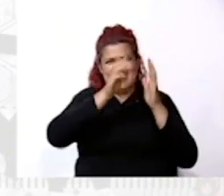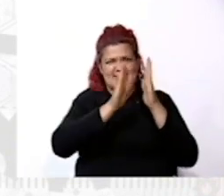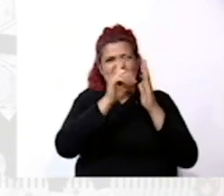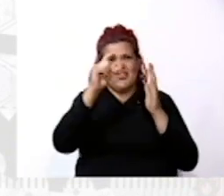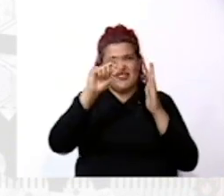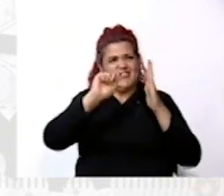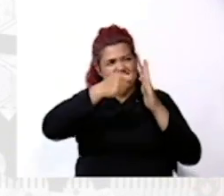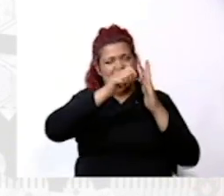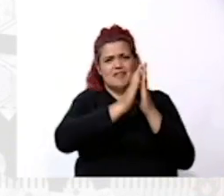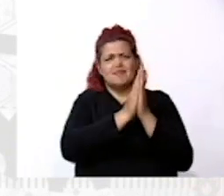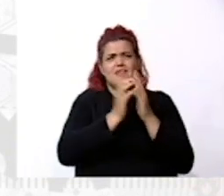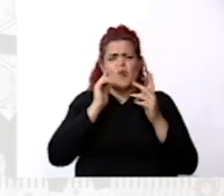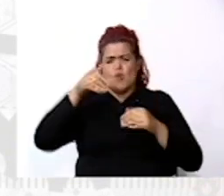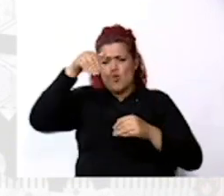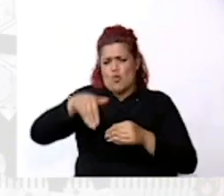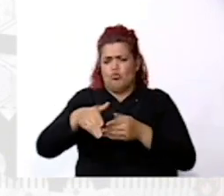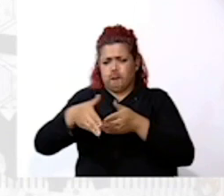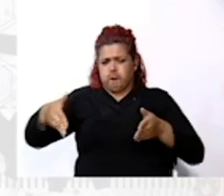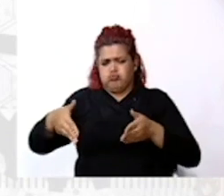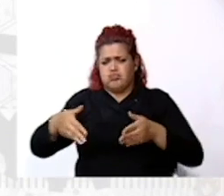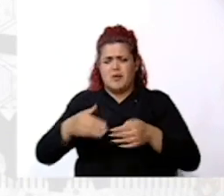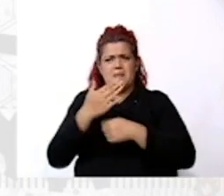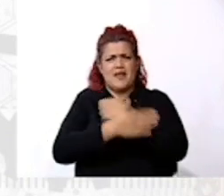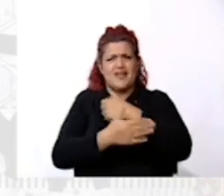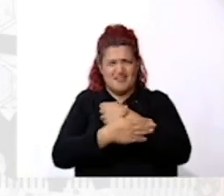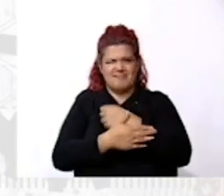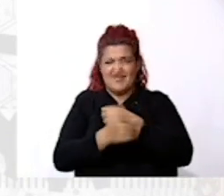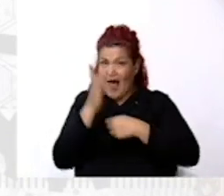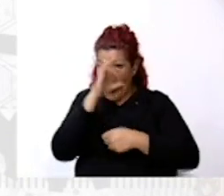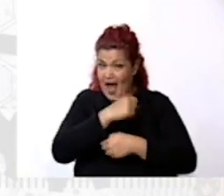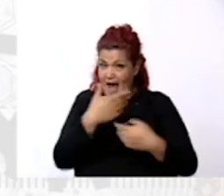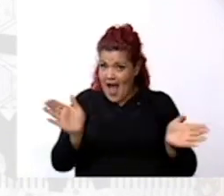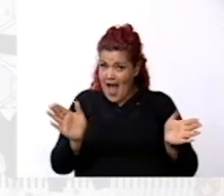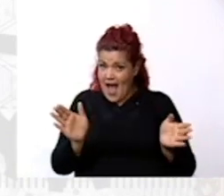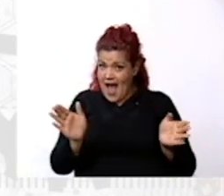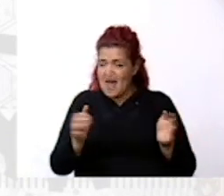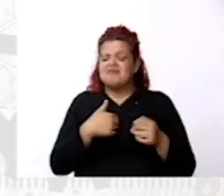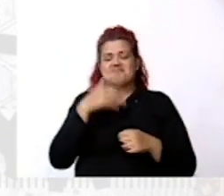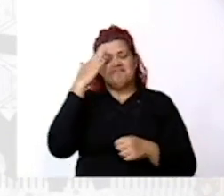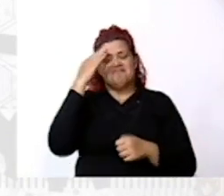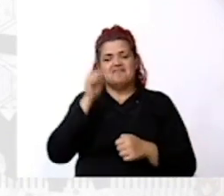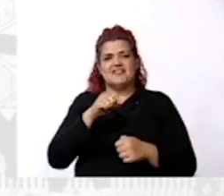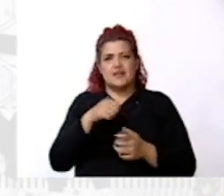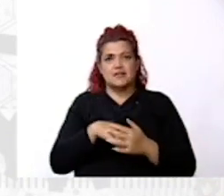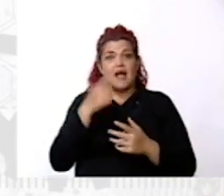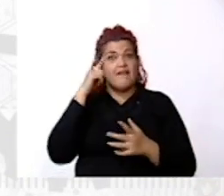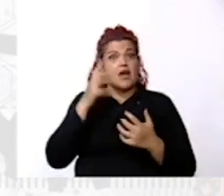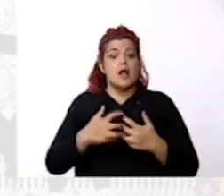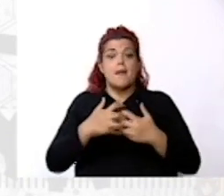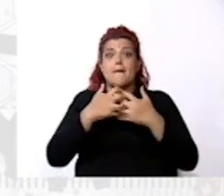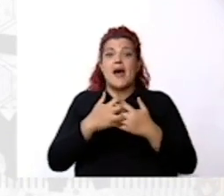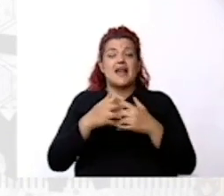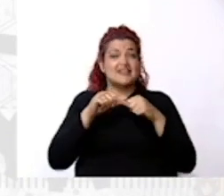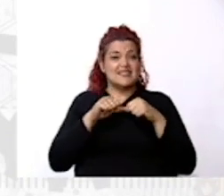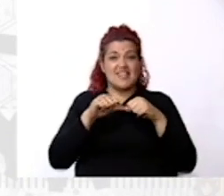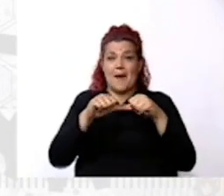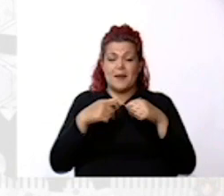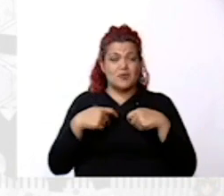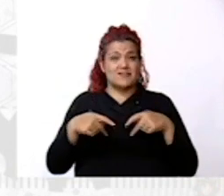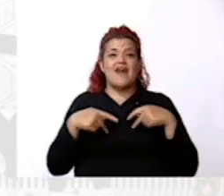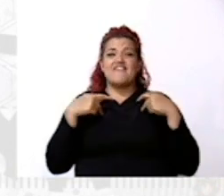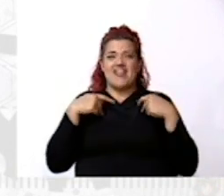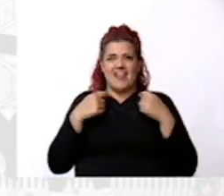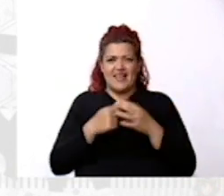¿Encontraron? Yo sé que sí. Bueno, las máquinas están siempre en nuestra vida.